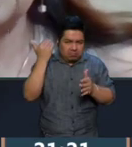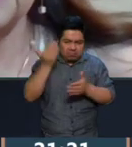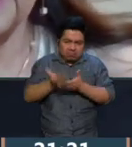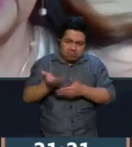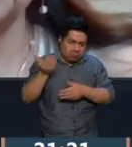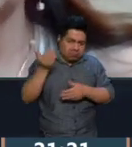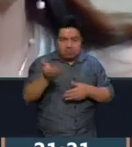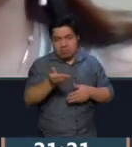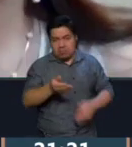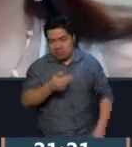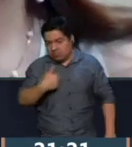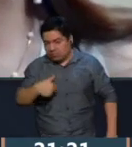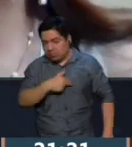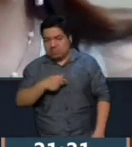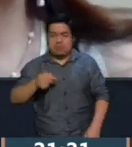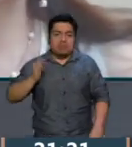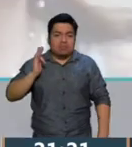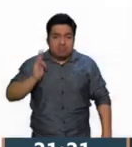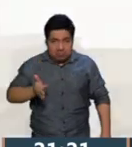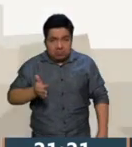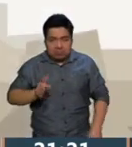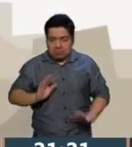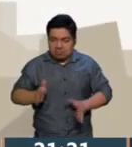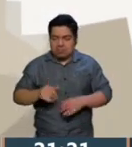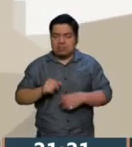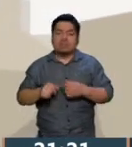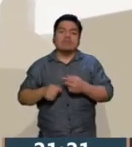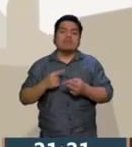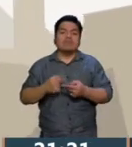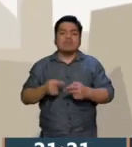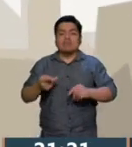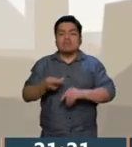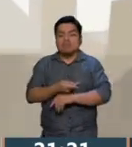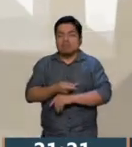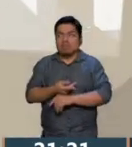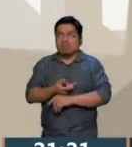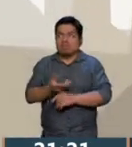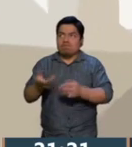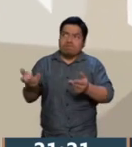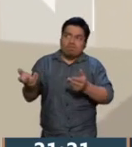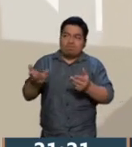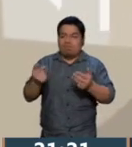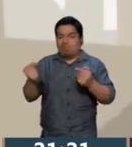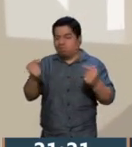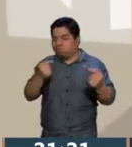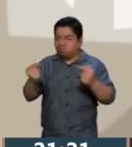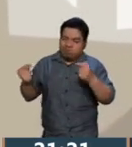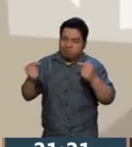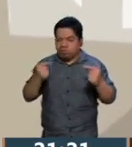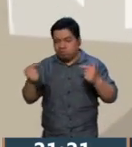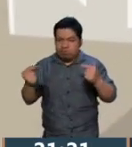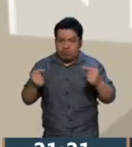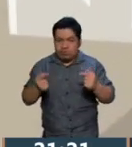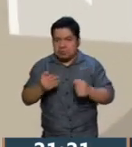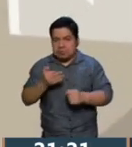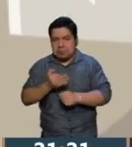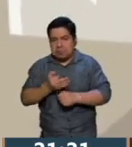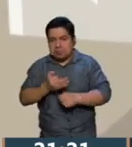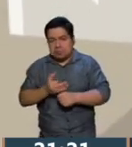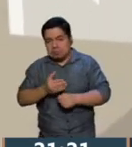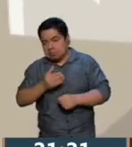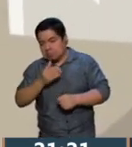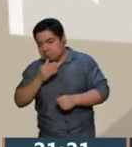que aprobamos. Lo que sucedió es que hubo una diferencia que hasta hoy no se